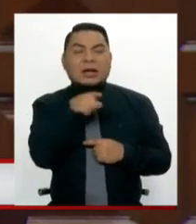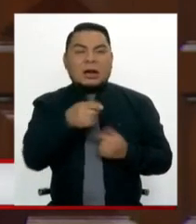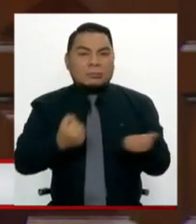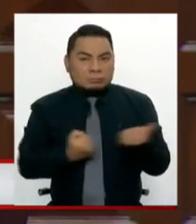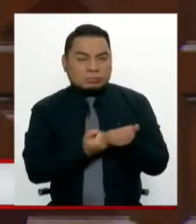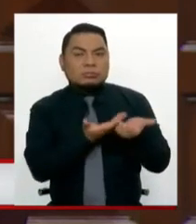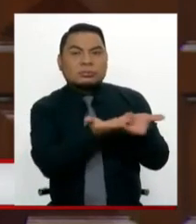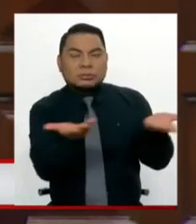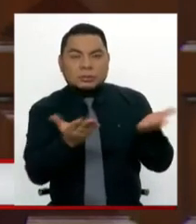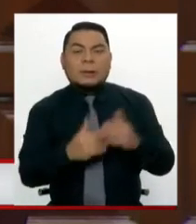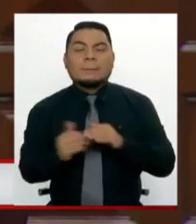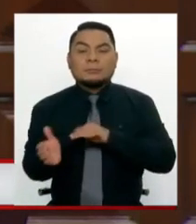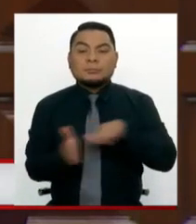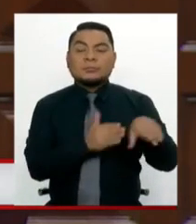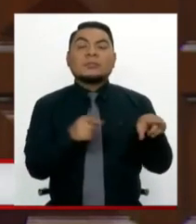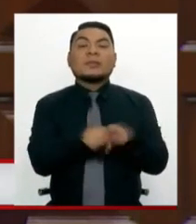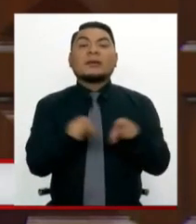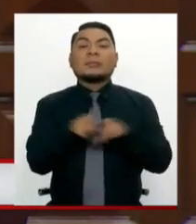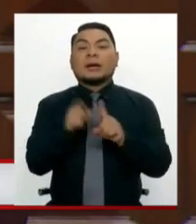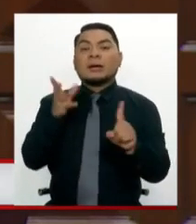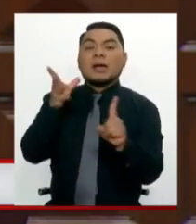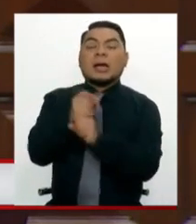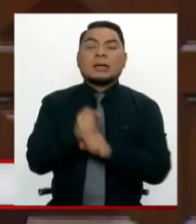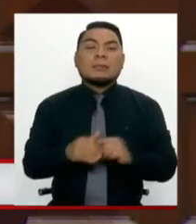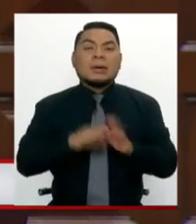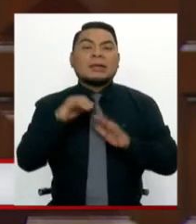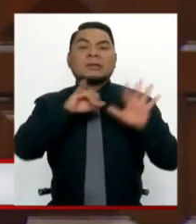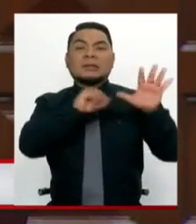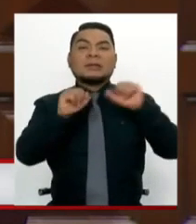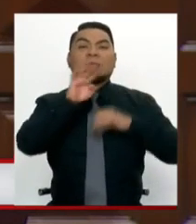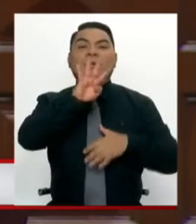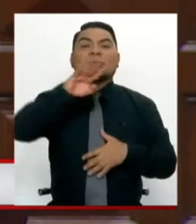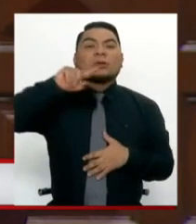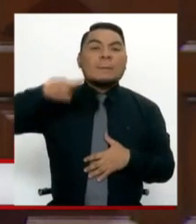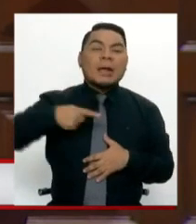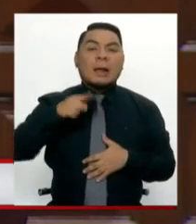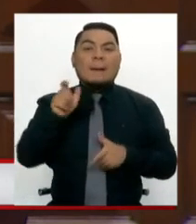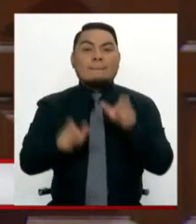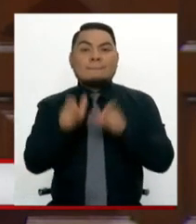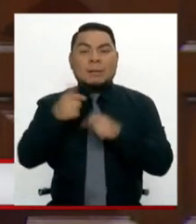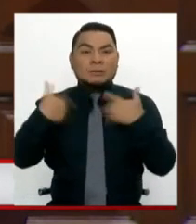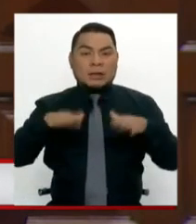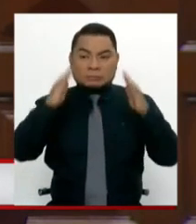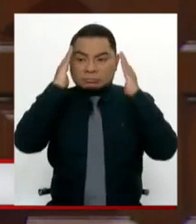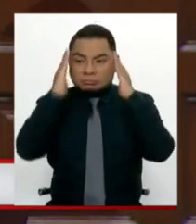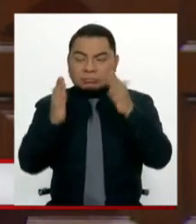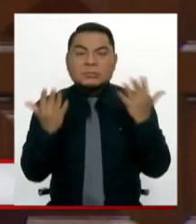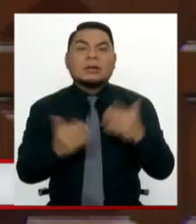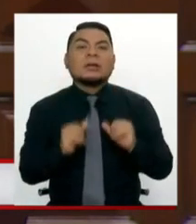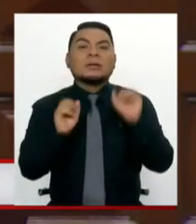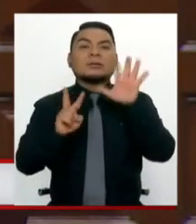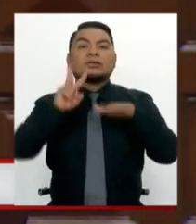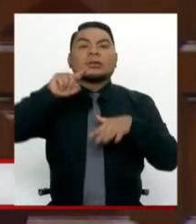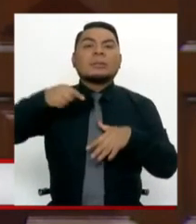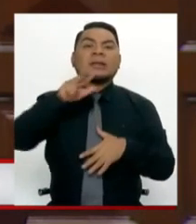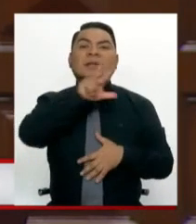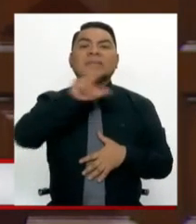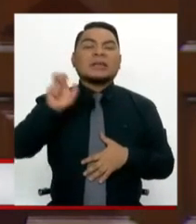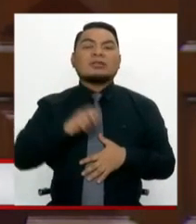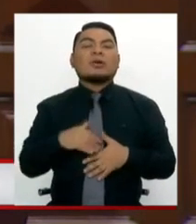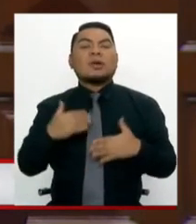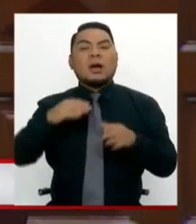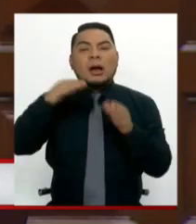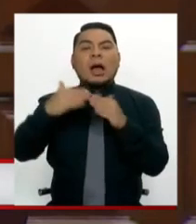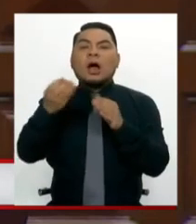Además, se logró que más de 644.000 usuarios fueran atendidos en 12.300